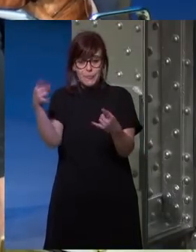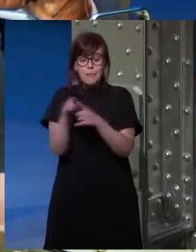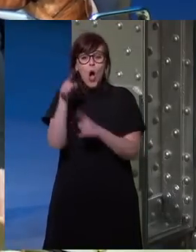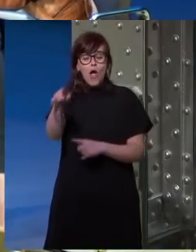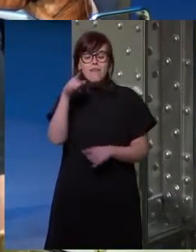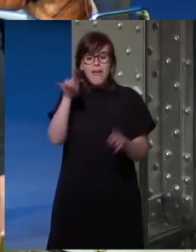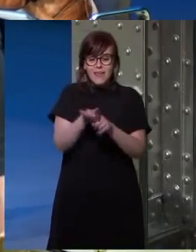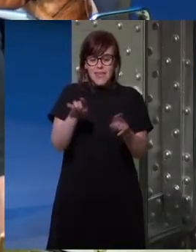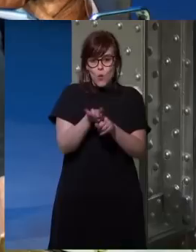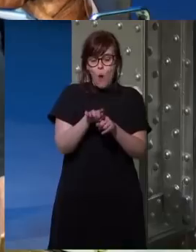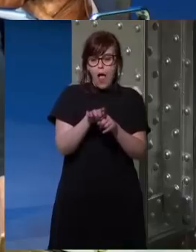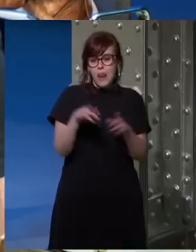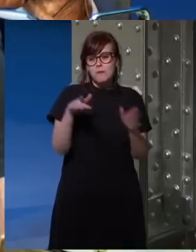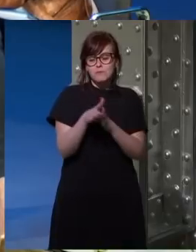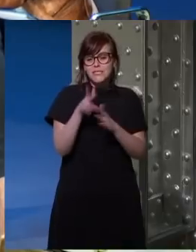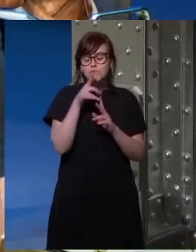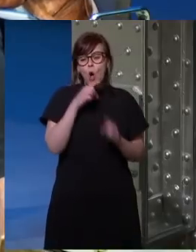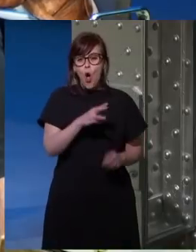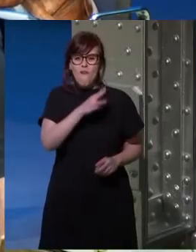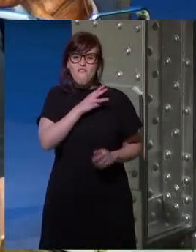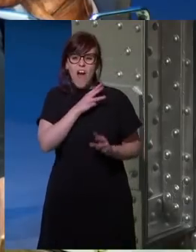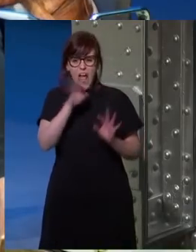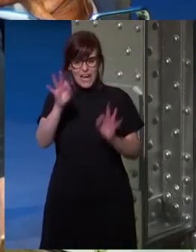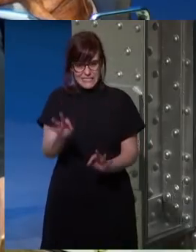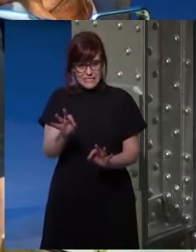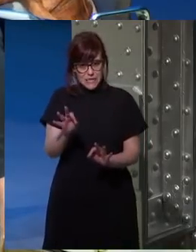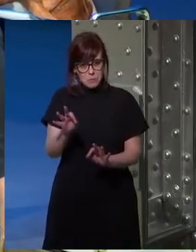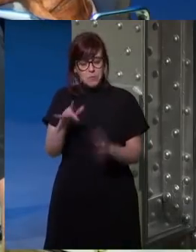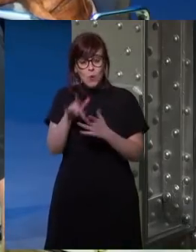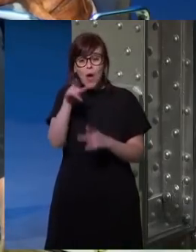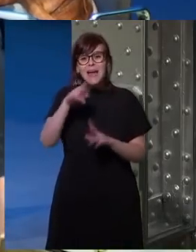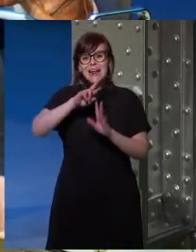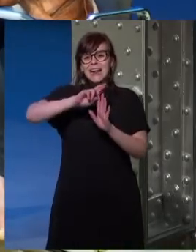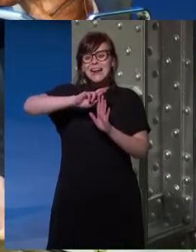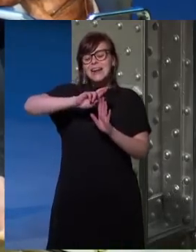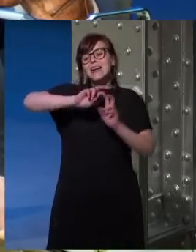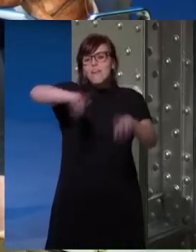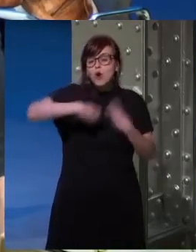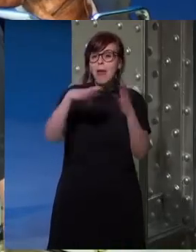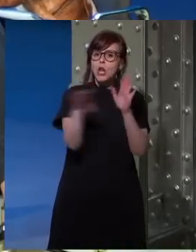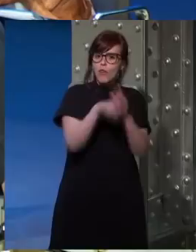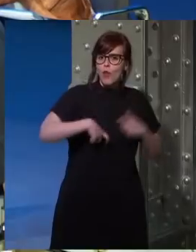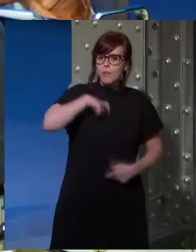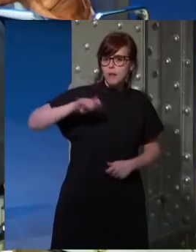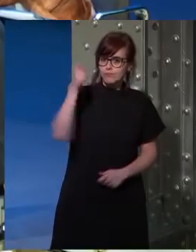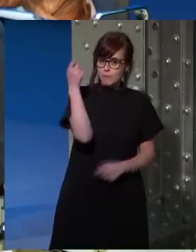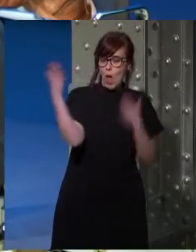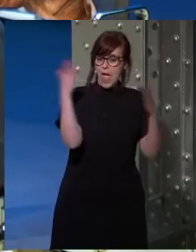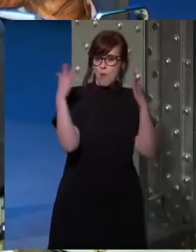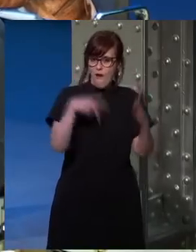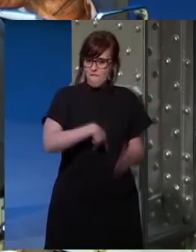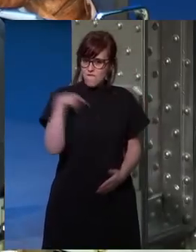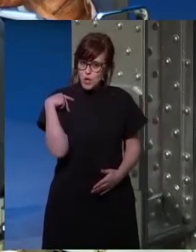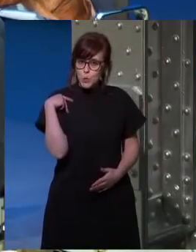era falangista. Y sin embargo consiguió una modificación, una reforma del Código Civil en pleno